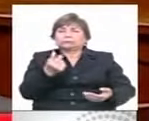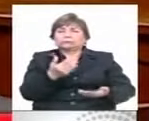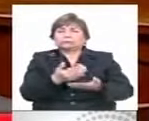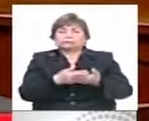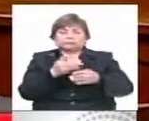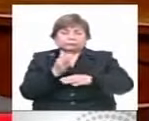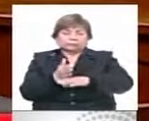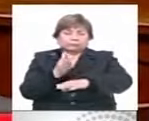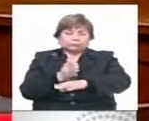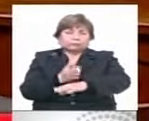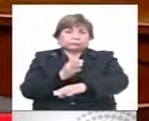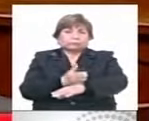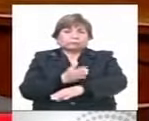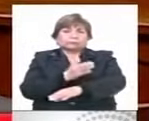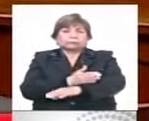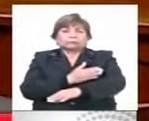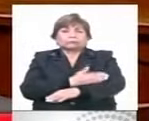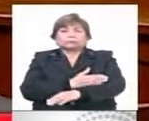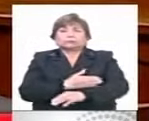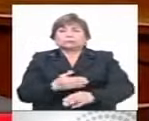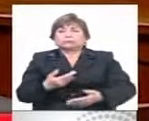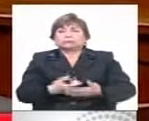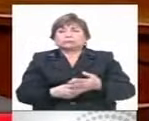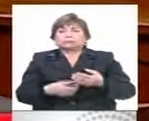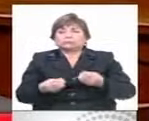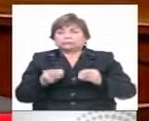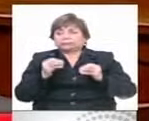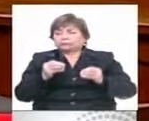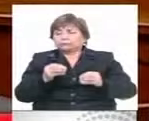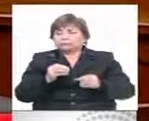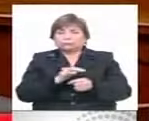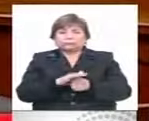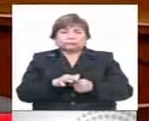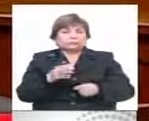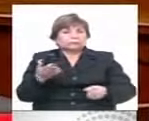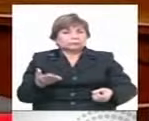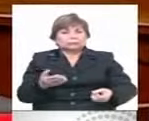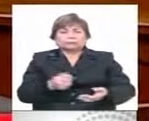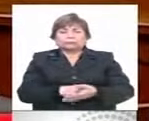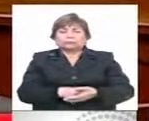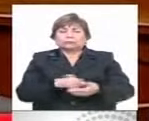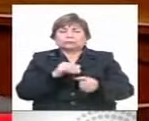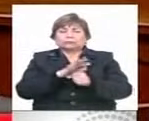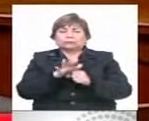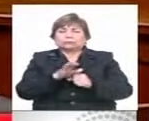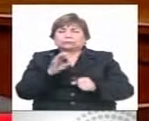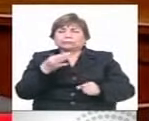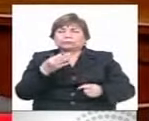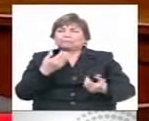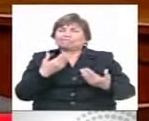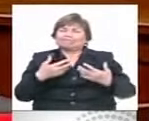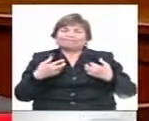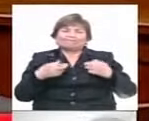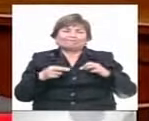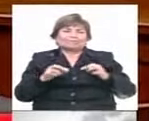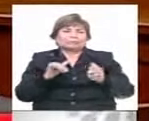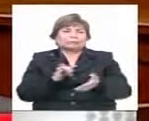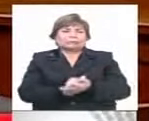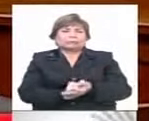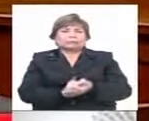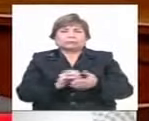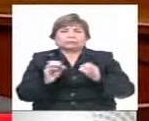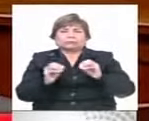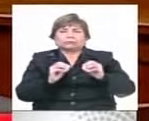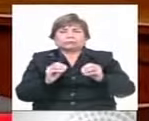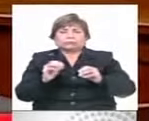proceso de vacunación, la reducción de los contagios y de la mortalidad COVID-19 ha permitido una mayor reapertura